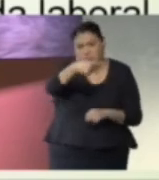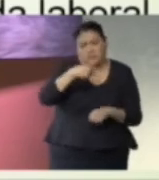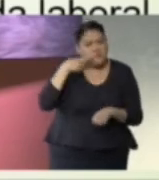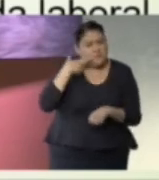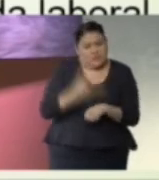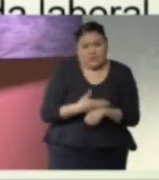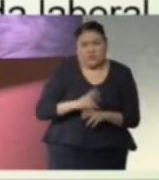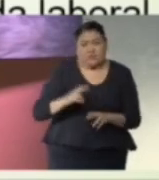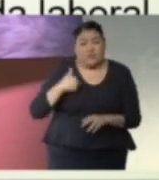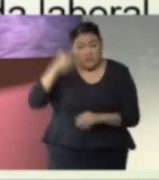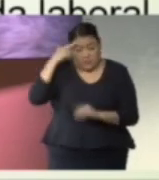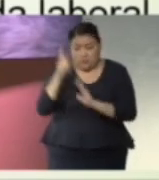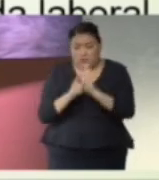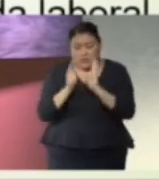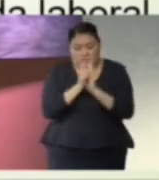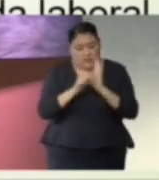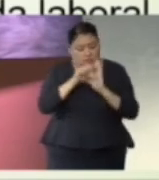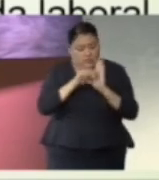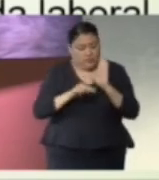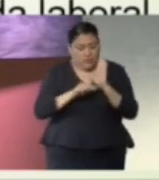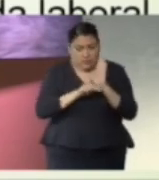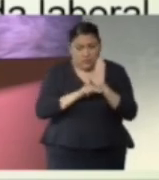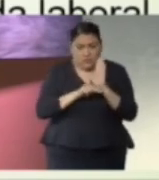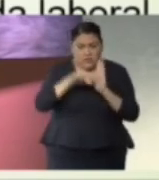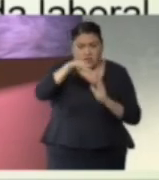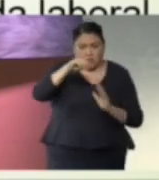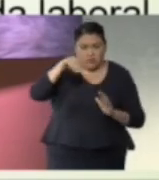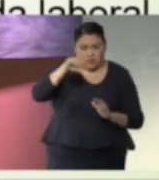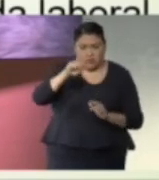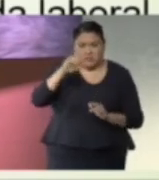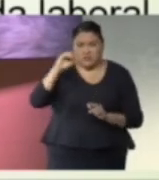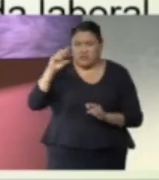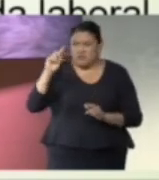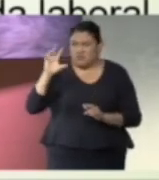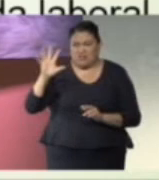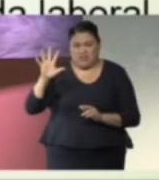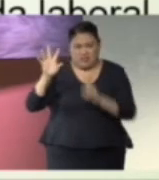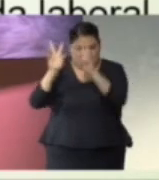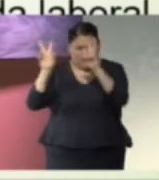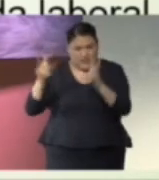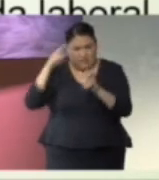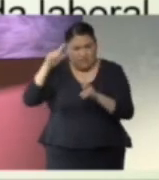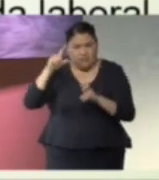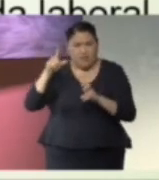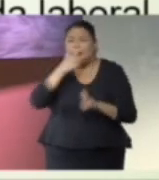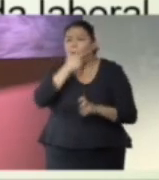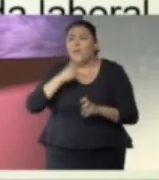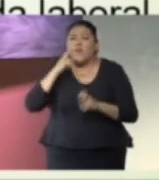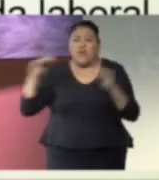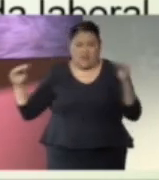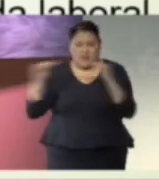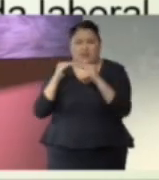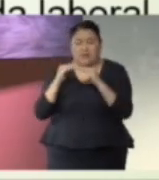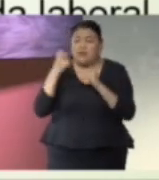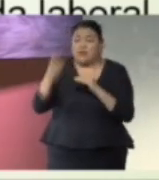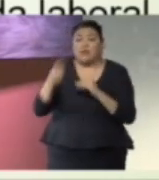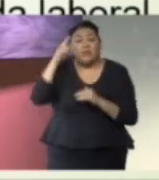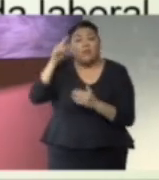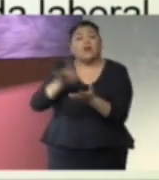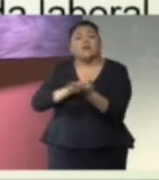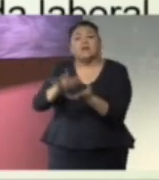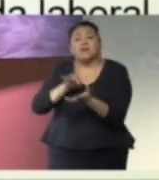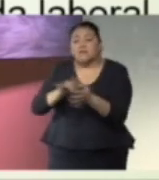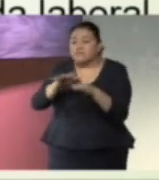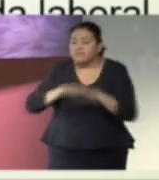la norma mexicana para la igualdad laboral, que se esperaba pudiera aportar mayores elementos para empezar a cambiar las